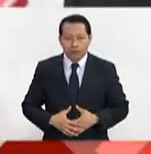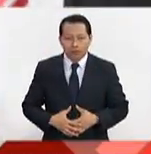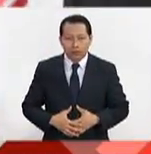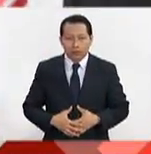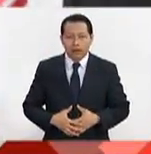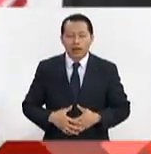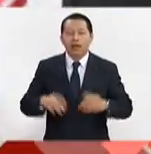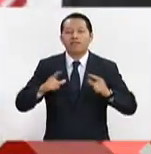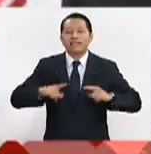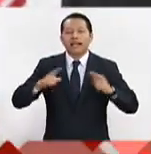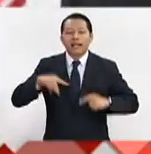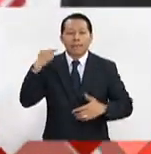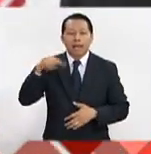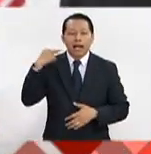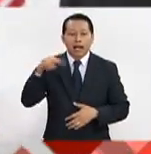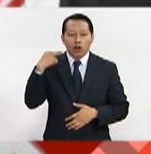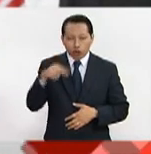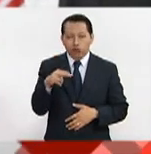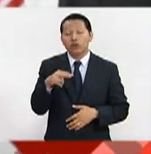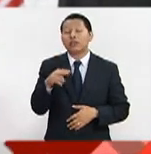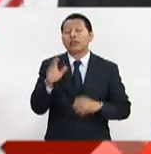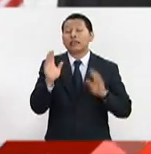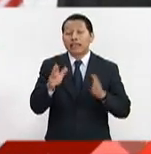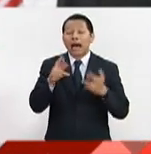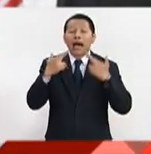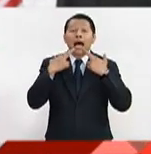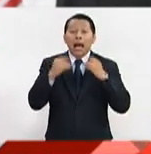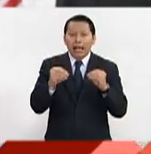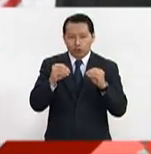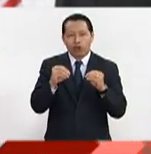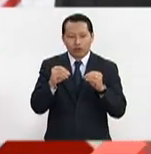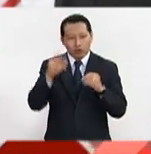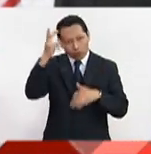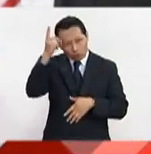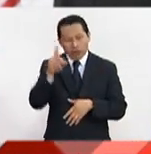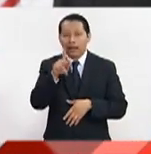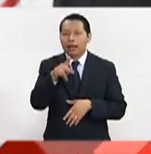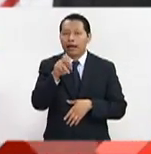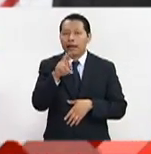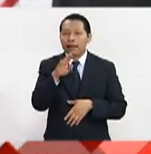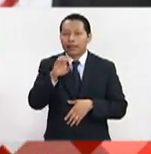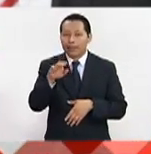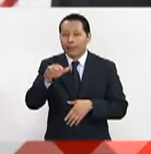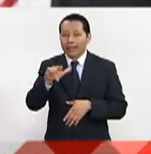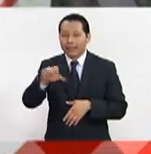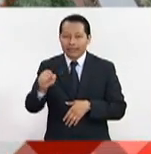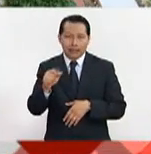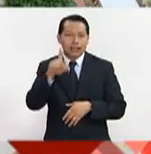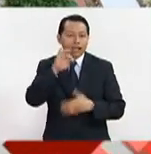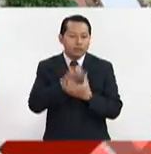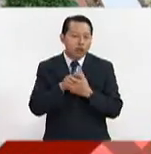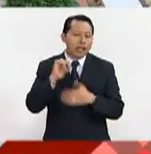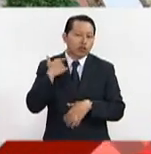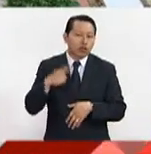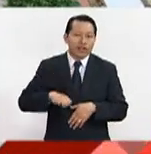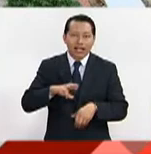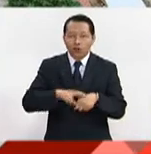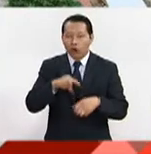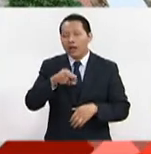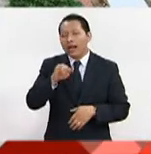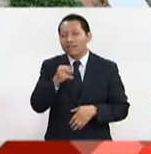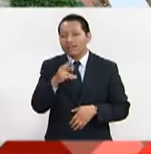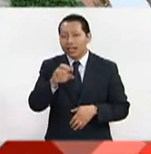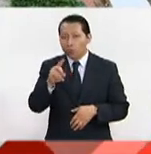La Fiscalía de Veracruz cateó e incautó un rancho propiedad de Karime Macías, esposa del exgobernador Javier